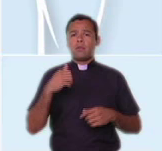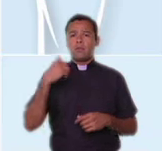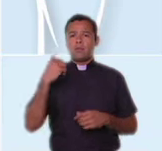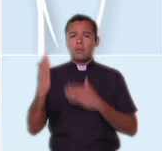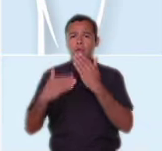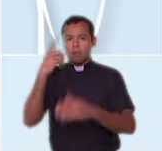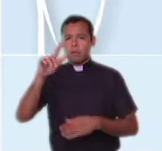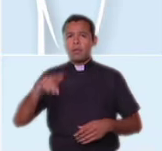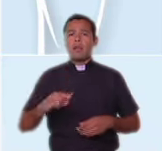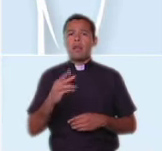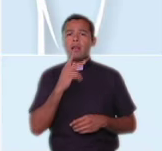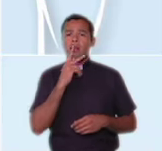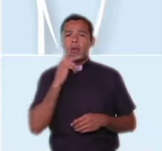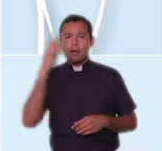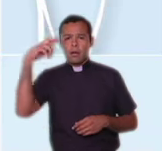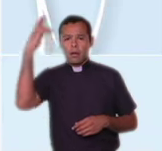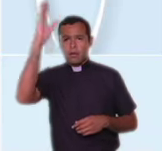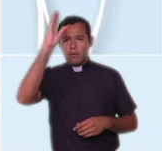Palabra del Señor.